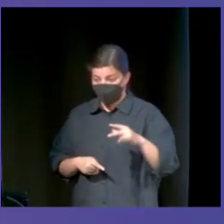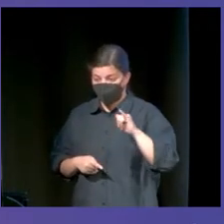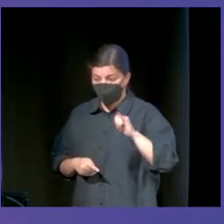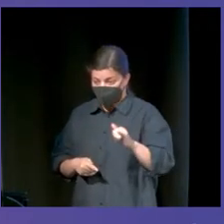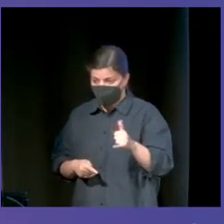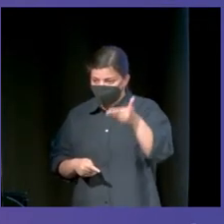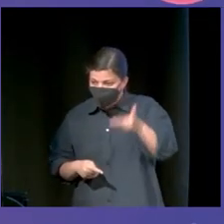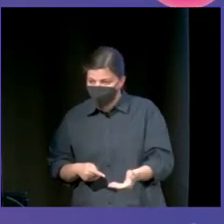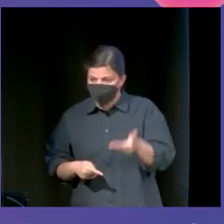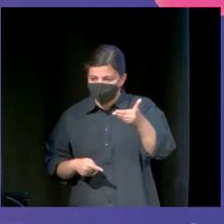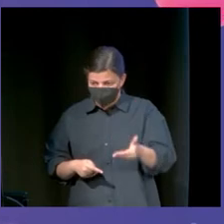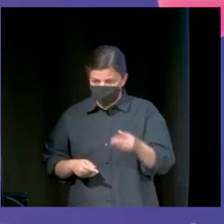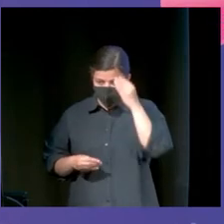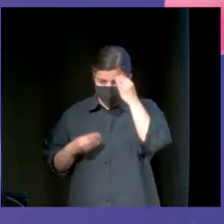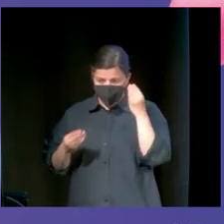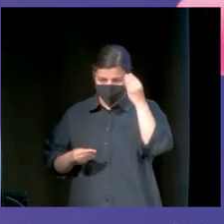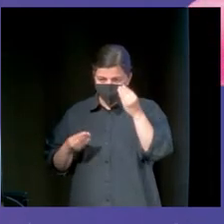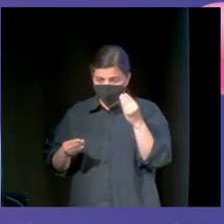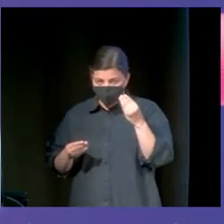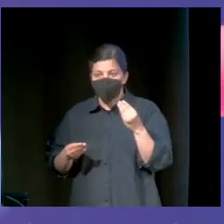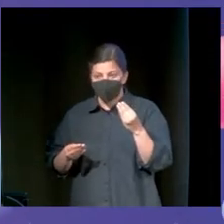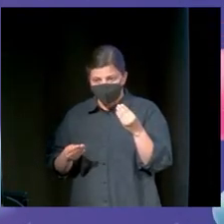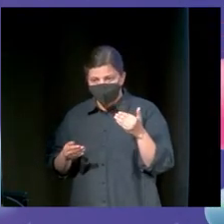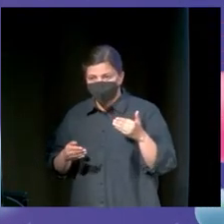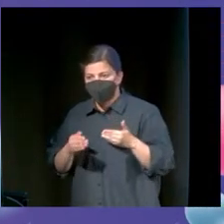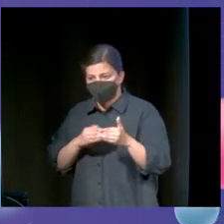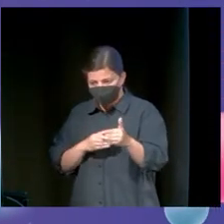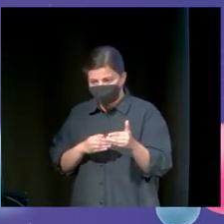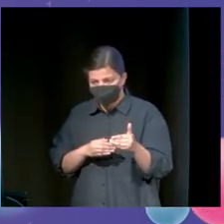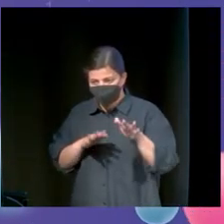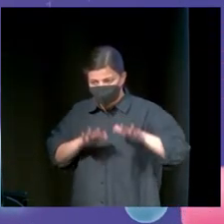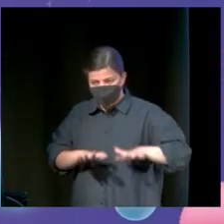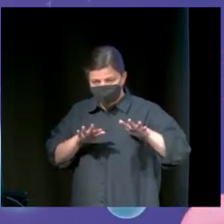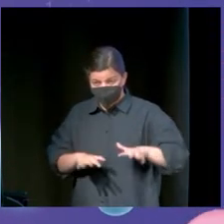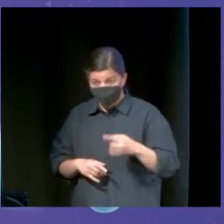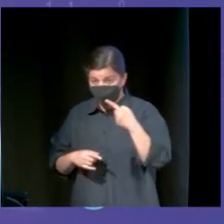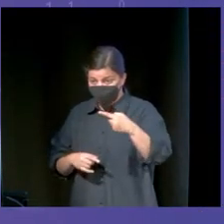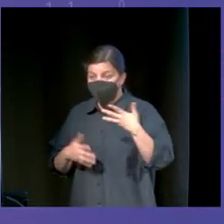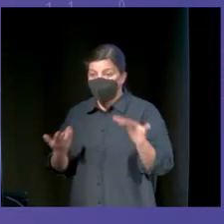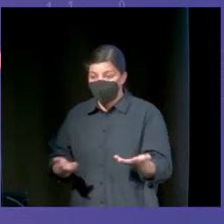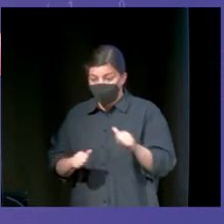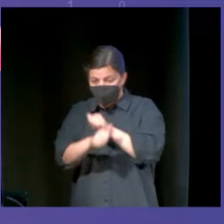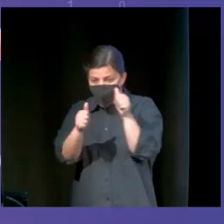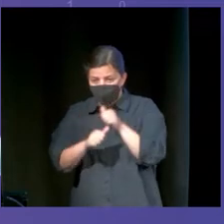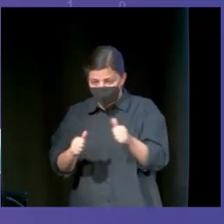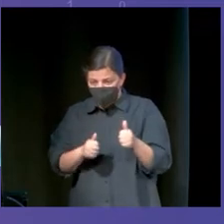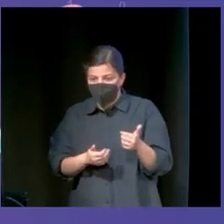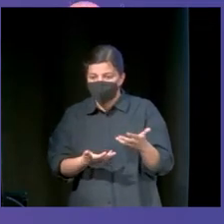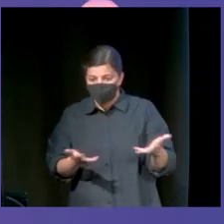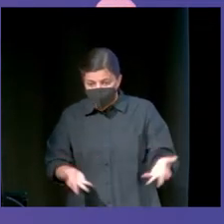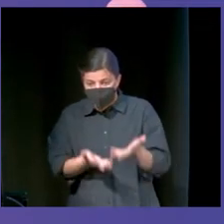importantes que nos hacen pensar que esto sí que ha venido para quedarse y uno es el modelo de incentivos